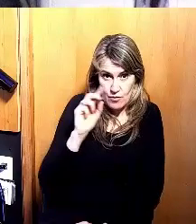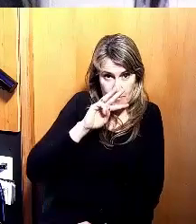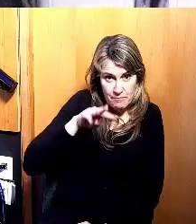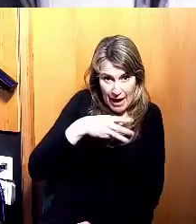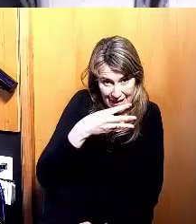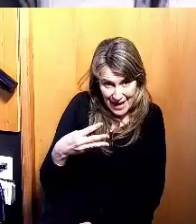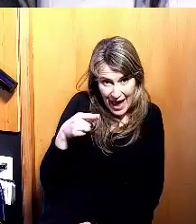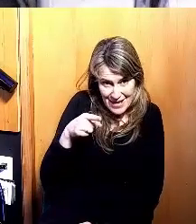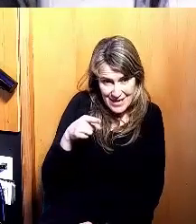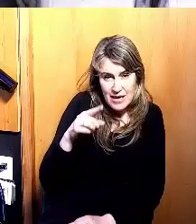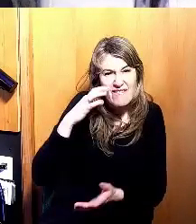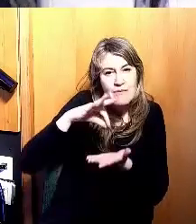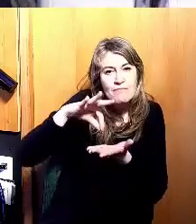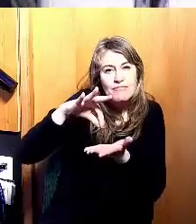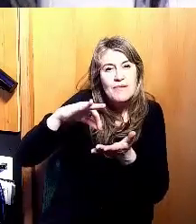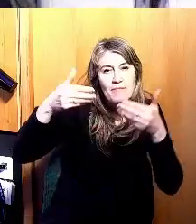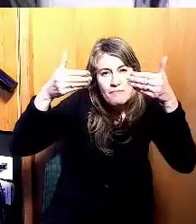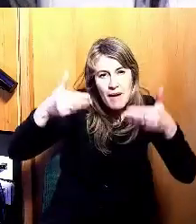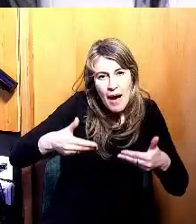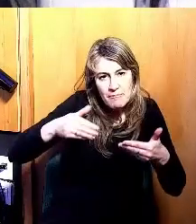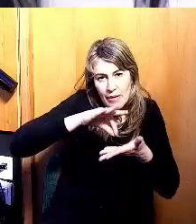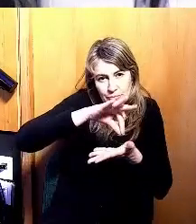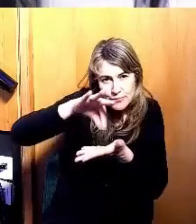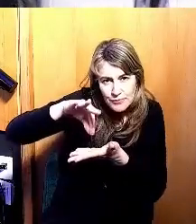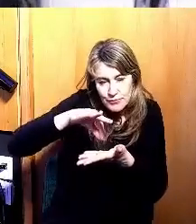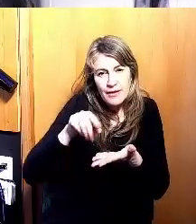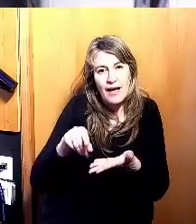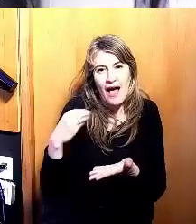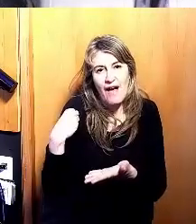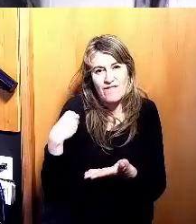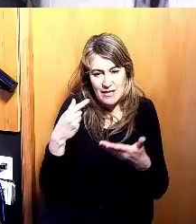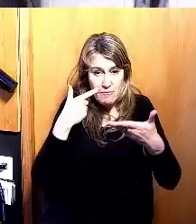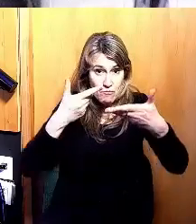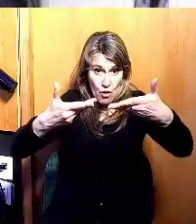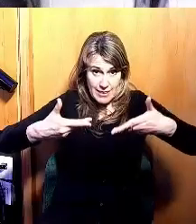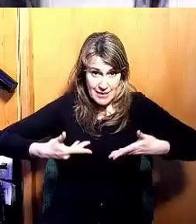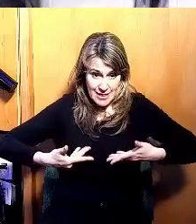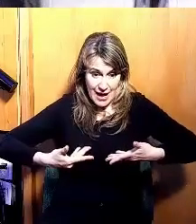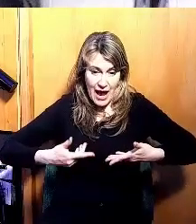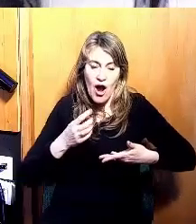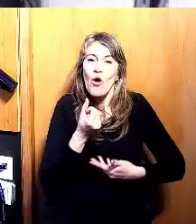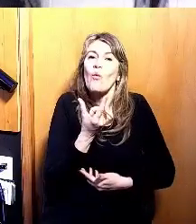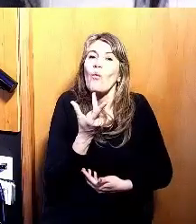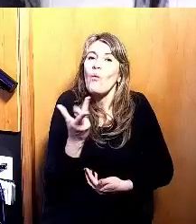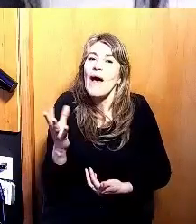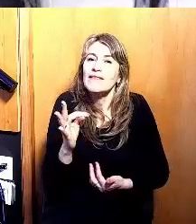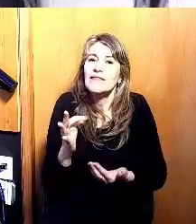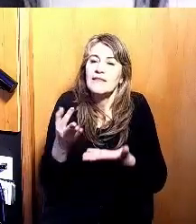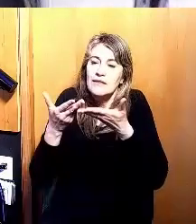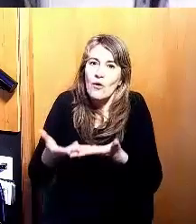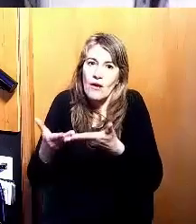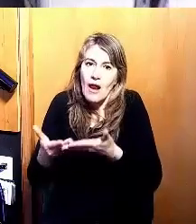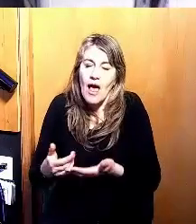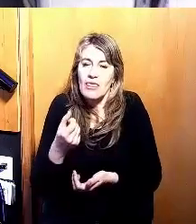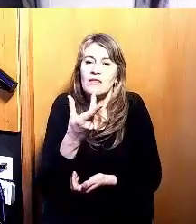un mapita en donde se informa de manera gráfica, con unos clústeres, las toneladas que están recogidas en cada uno de esos